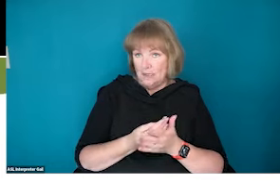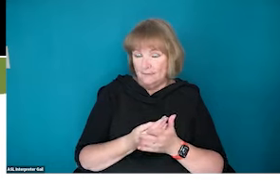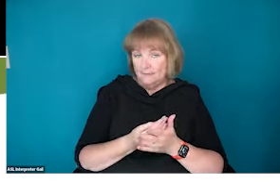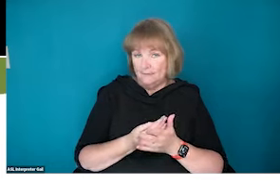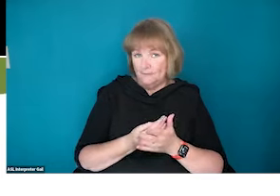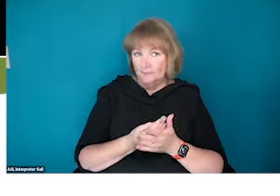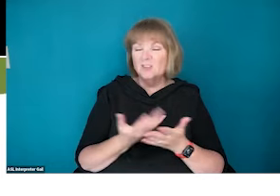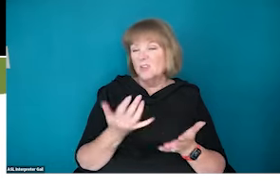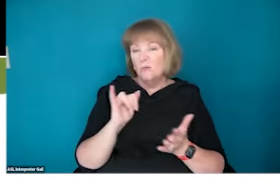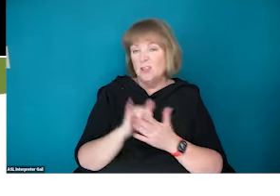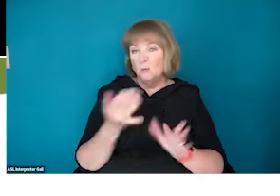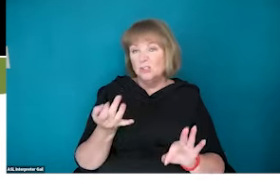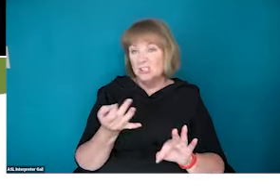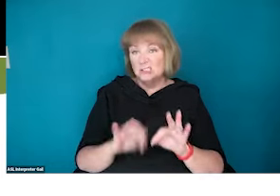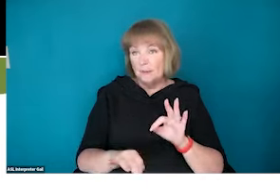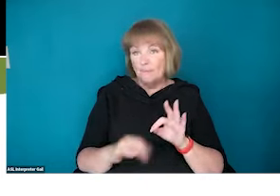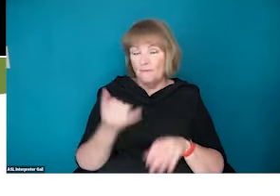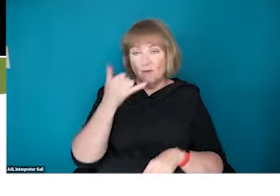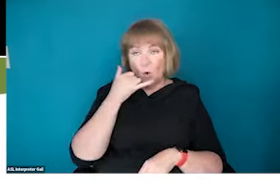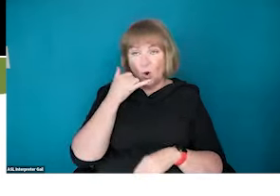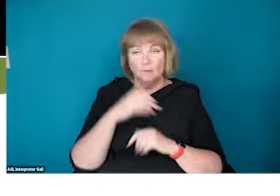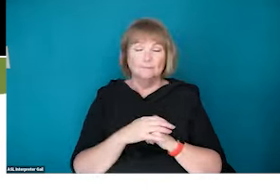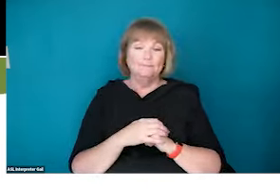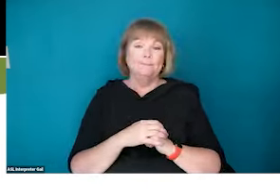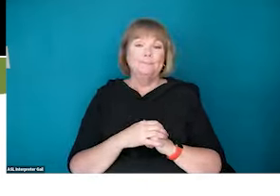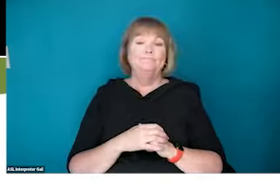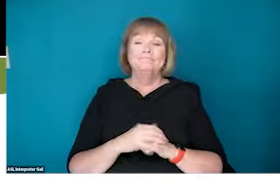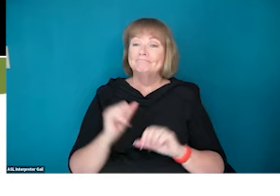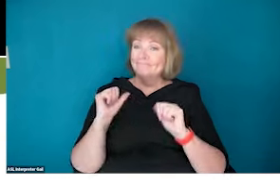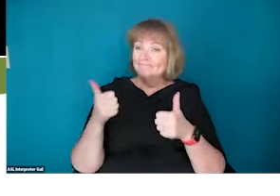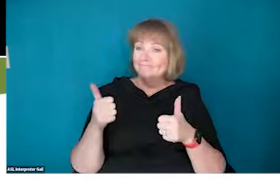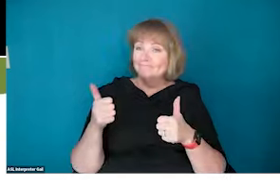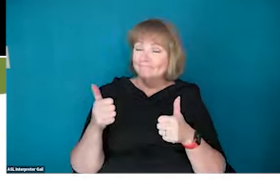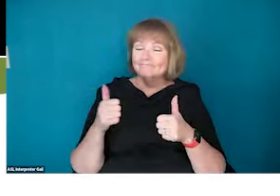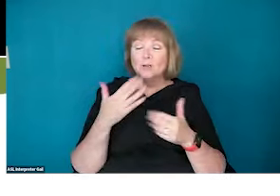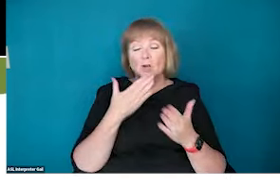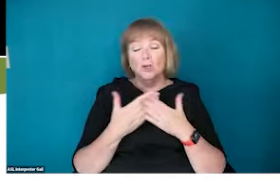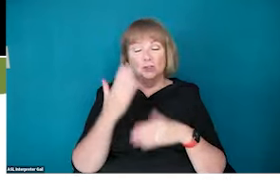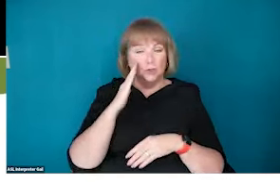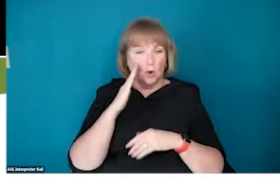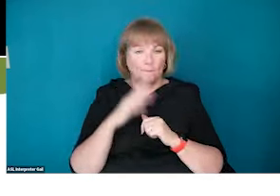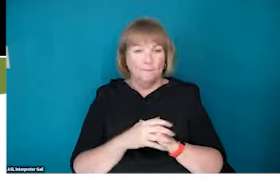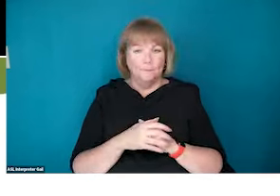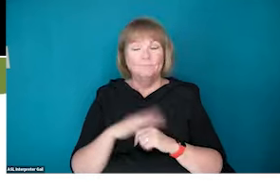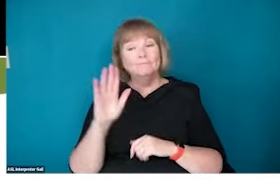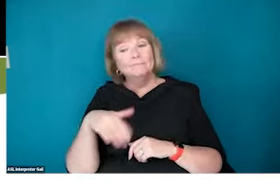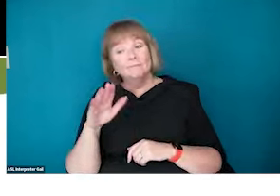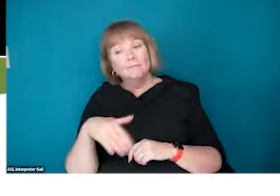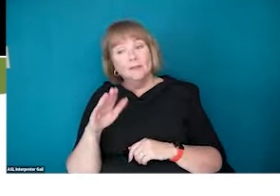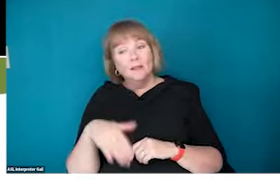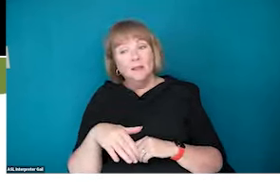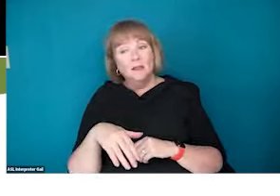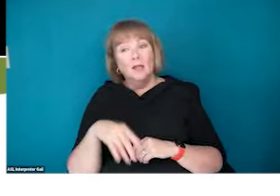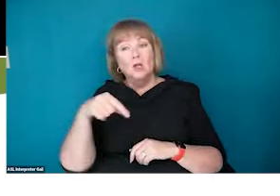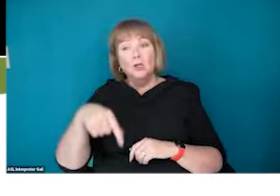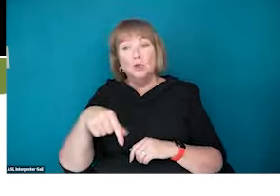Hay alguien que está preguntando algo respecto a la seguridad social y un representante de la seguridad social de pronto a veces pregunta